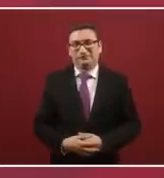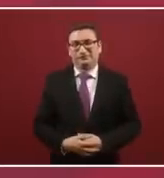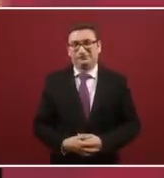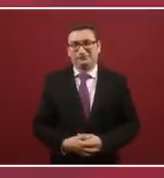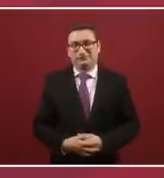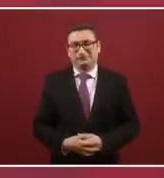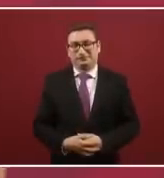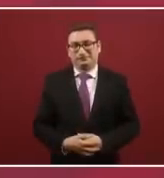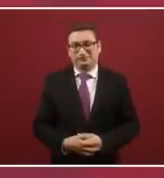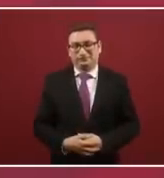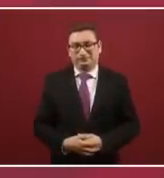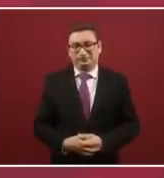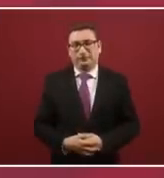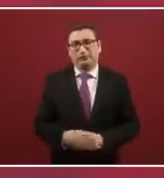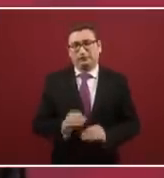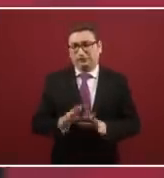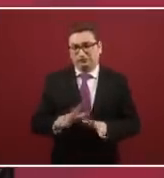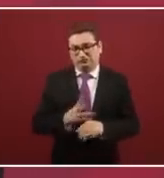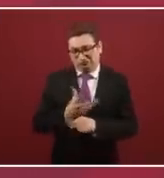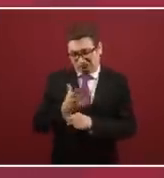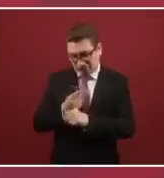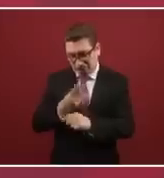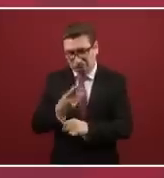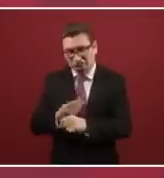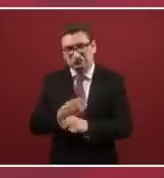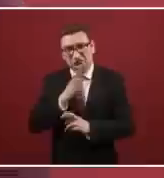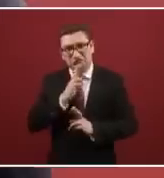se repara. Ah, pero